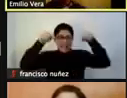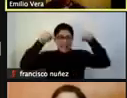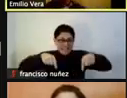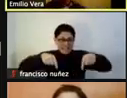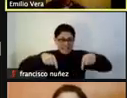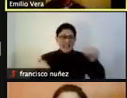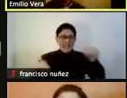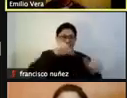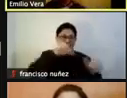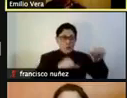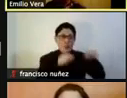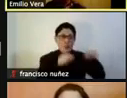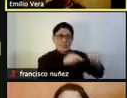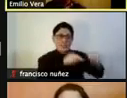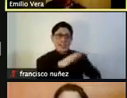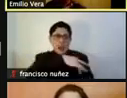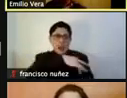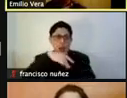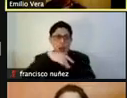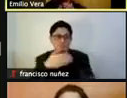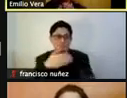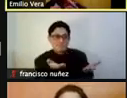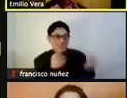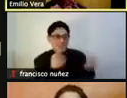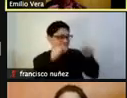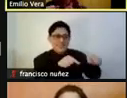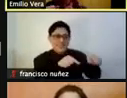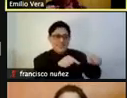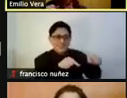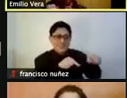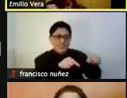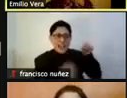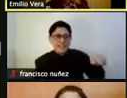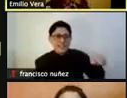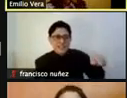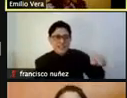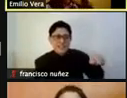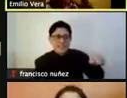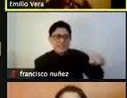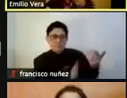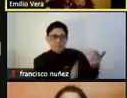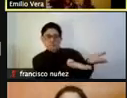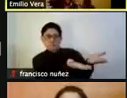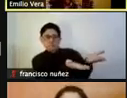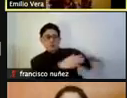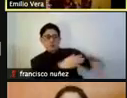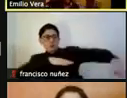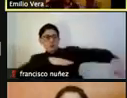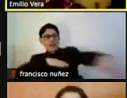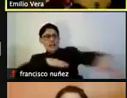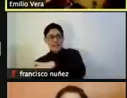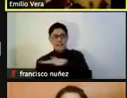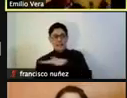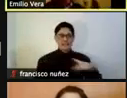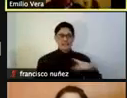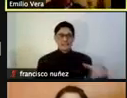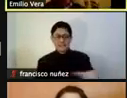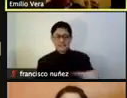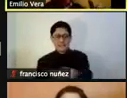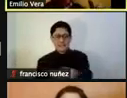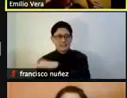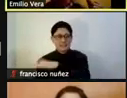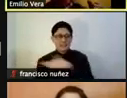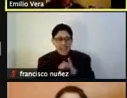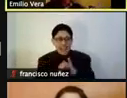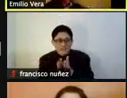Entonces, es un área que tiene que abrirse acá, que tiene que ser estudiada, en la cual